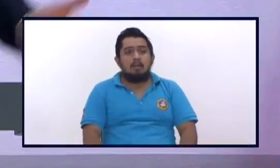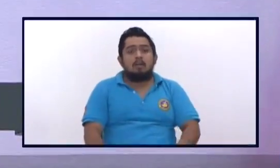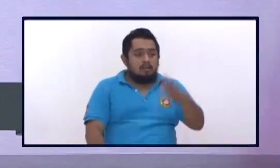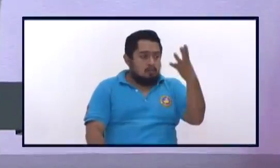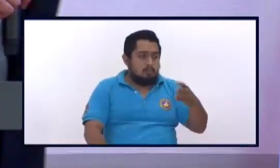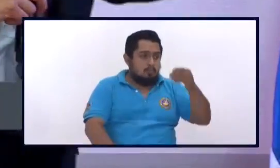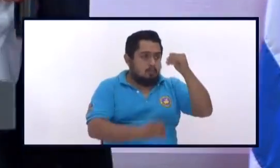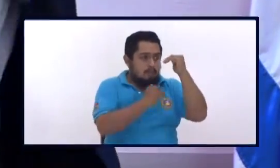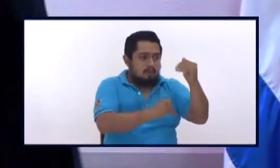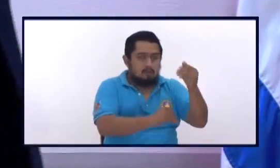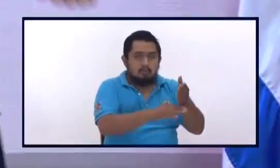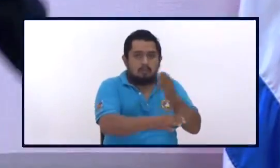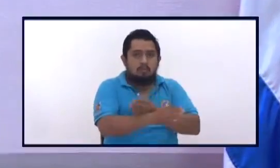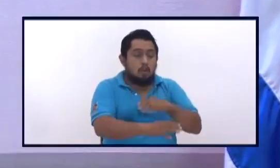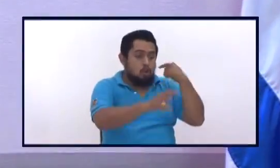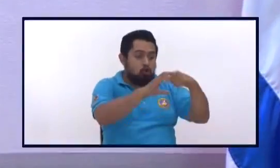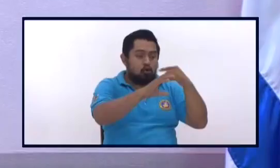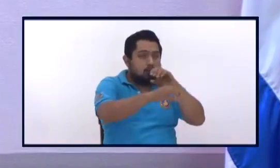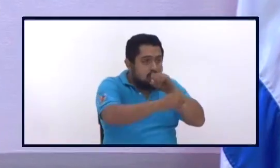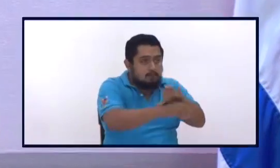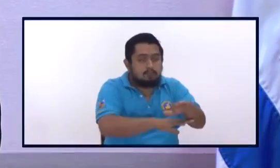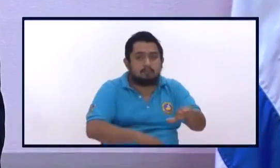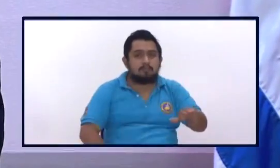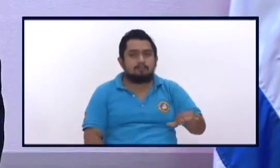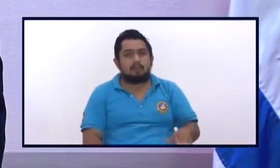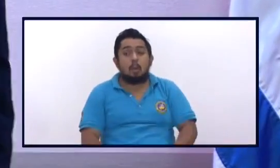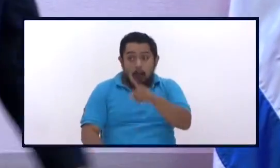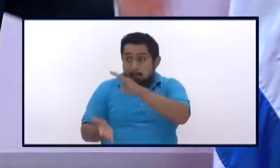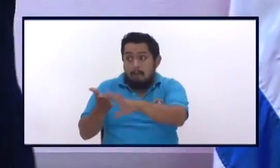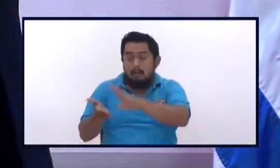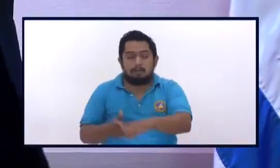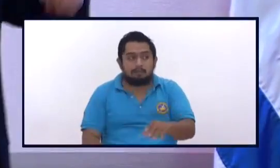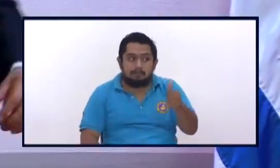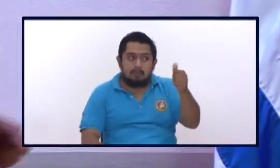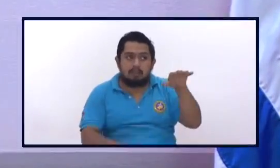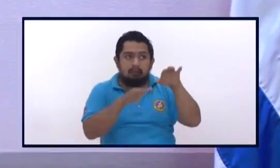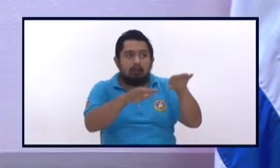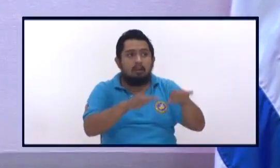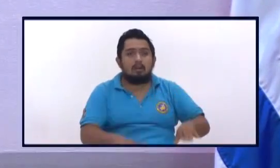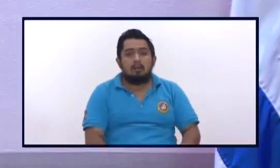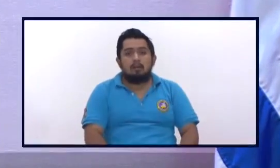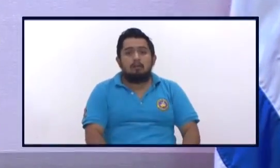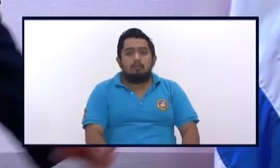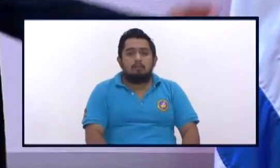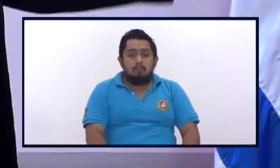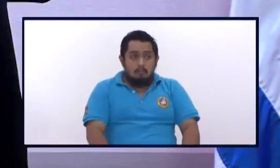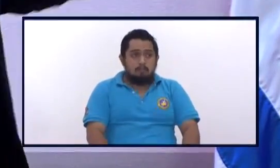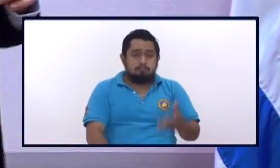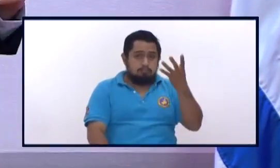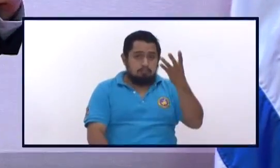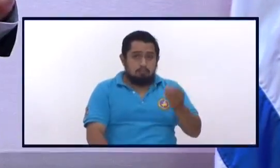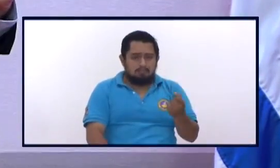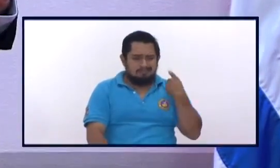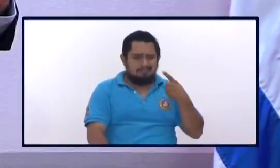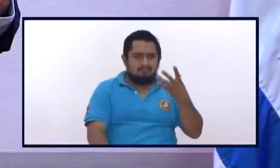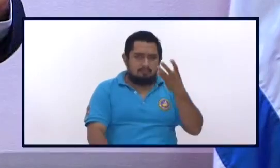venza la cuota ya se están poniendo el correo que tenéis que pagar la bendita kut y gracias por darme el crédito y un día de estos